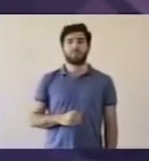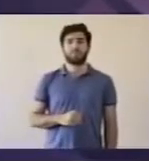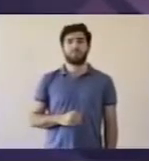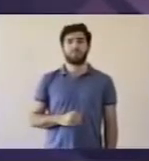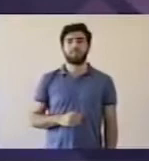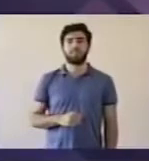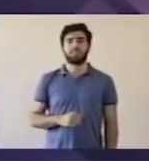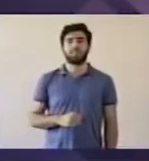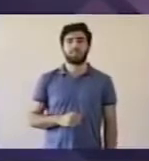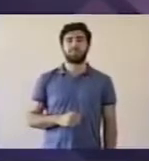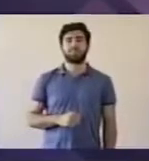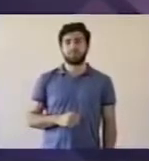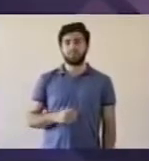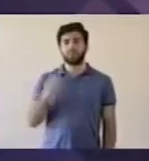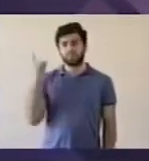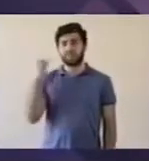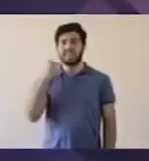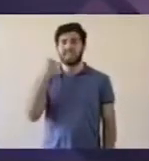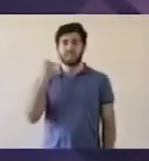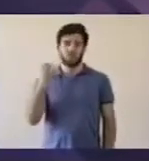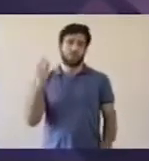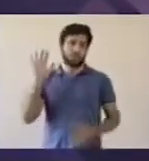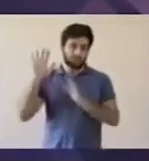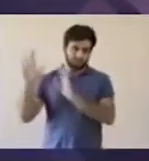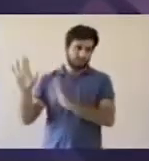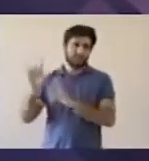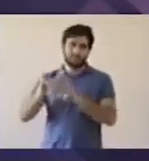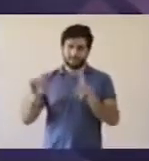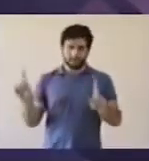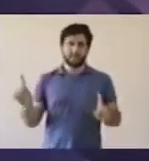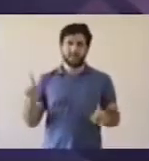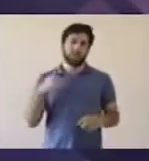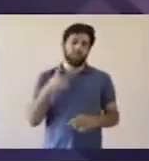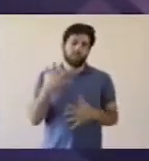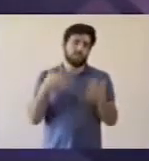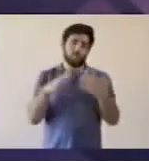Chiriri Tujlu. Muy bien.